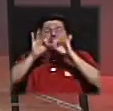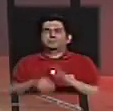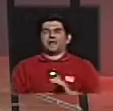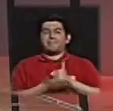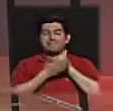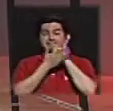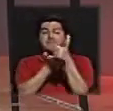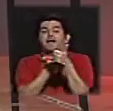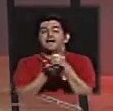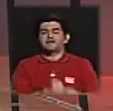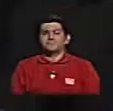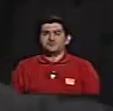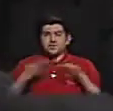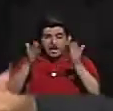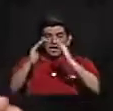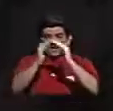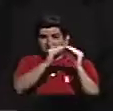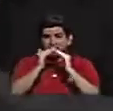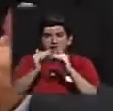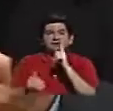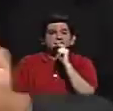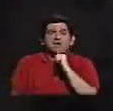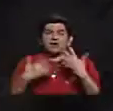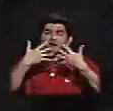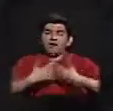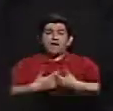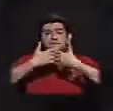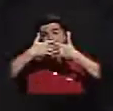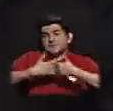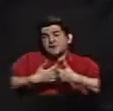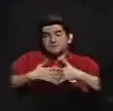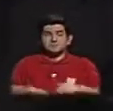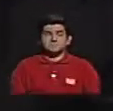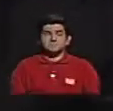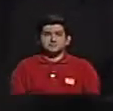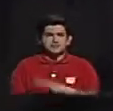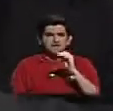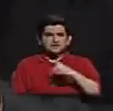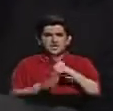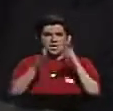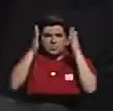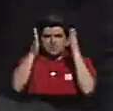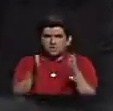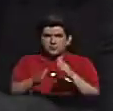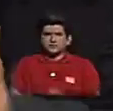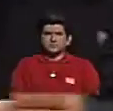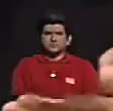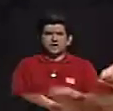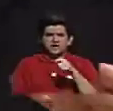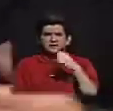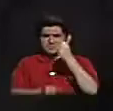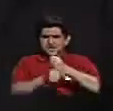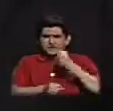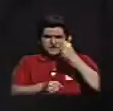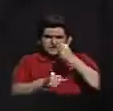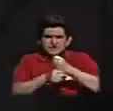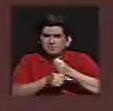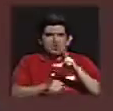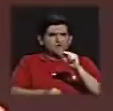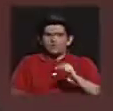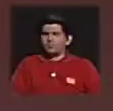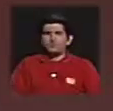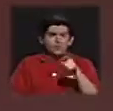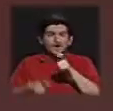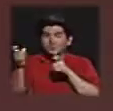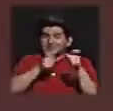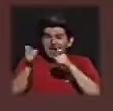ayuda que debe estar dirigida a las comunidades son empresas y profesionales que se dedican a administrar los fondos. Bueno, eso precisamente